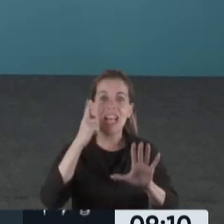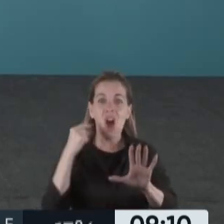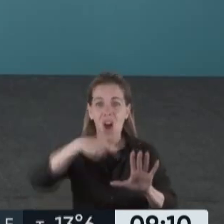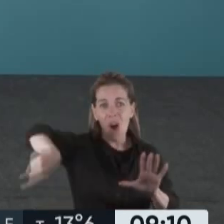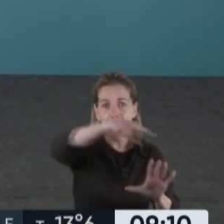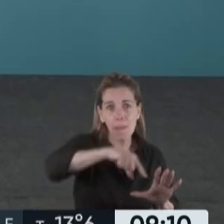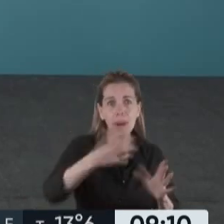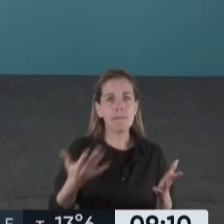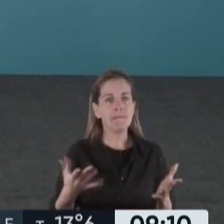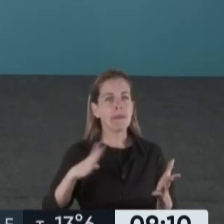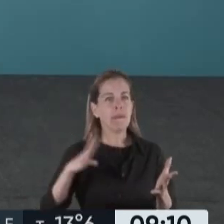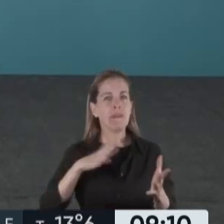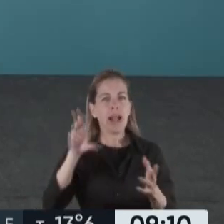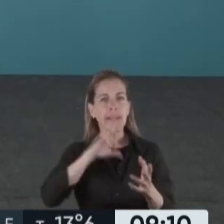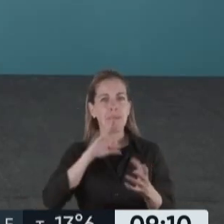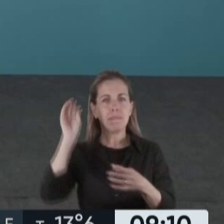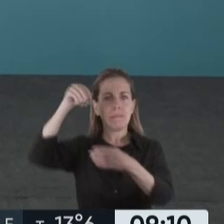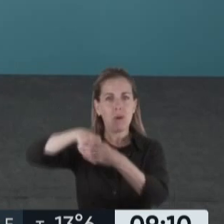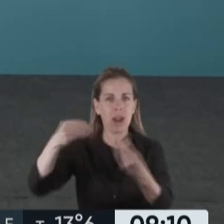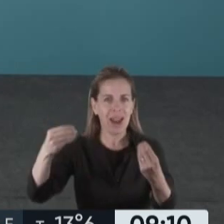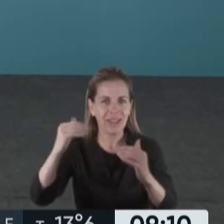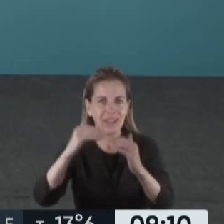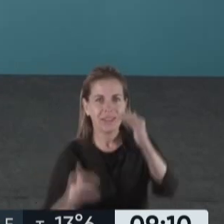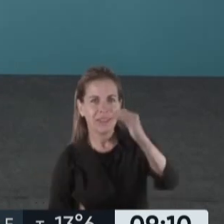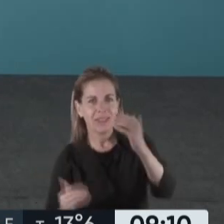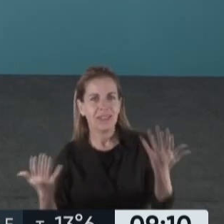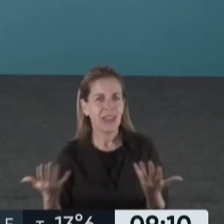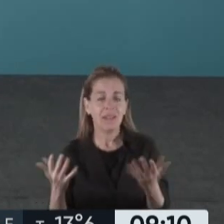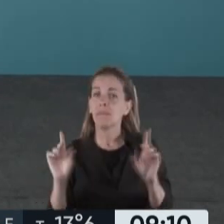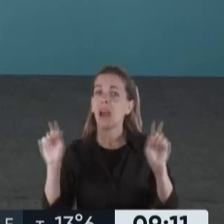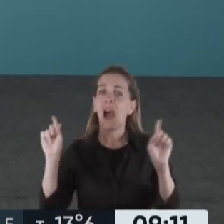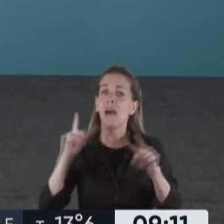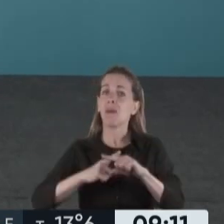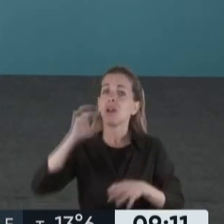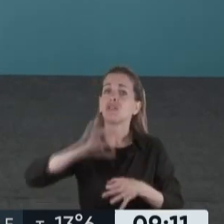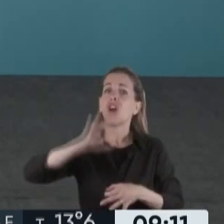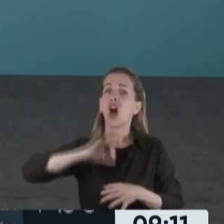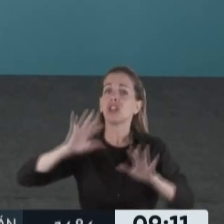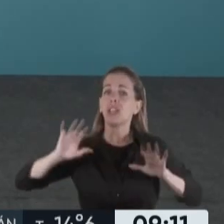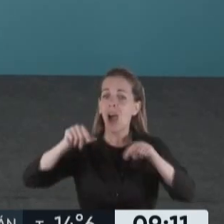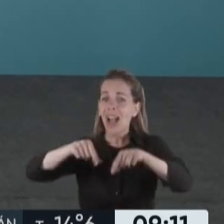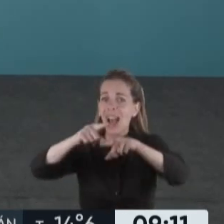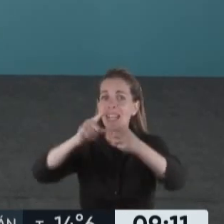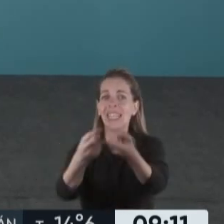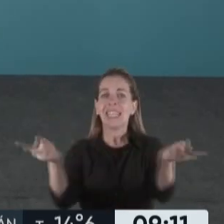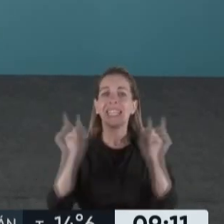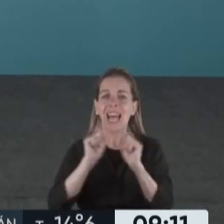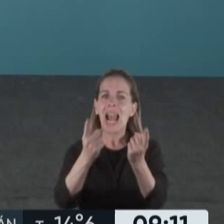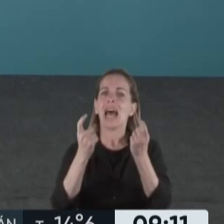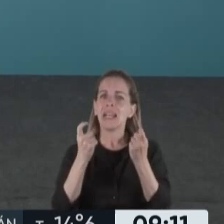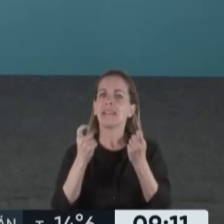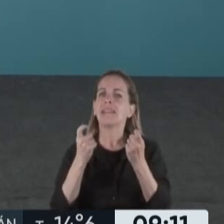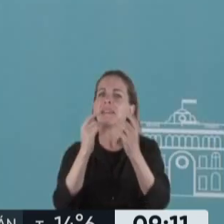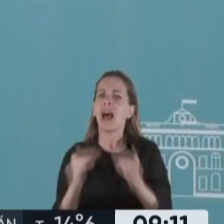necesita trabajar un poco en los temas de equidad de género. Es por sorteo, esta sala necesita trabajar un poco en la equidad de género, porque